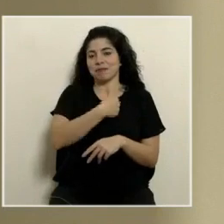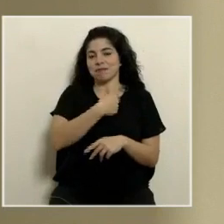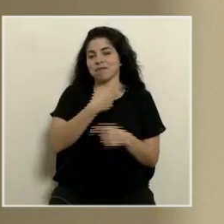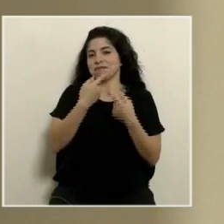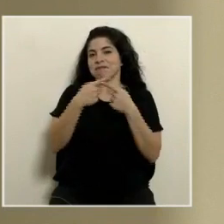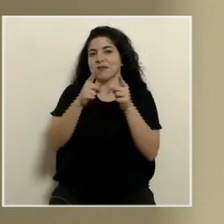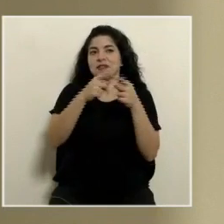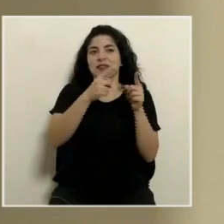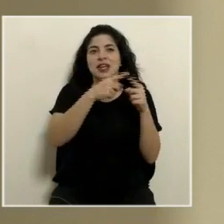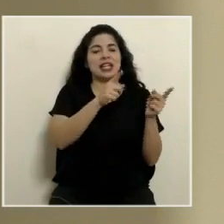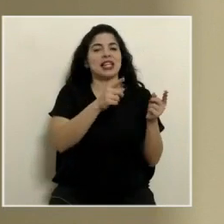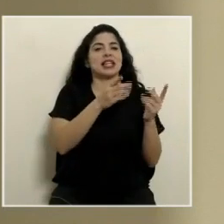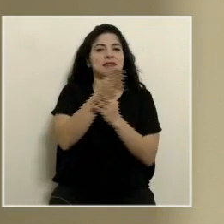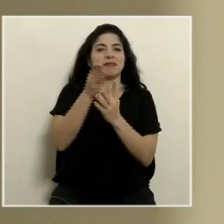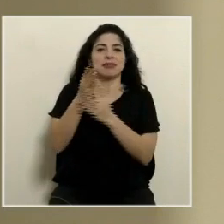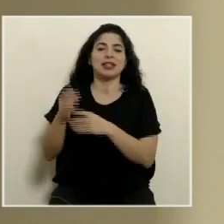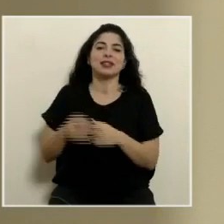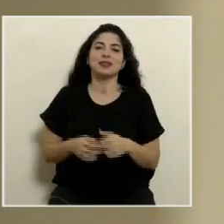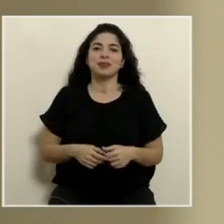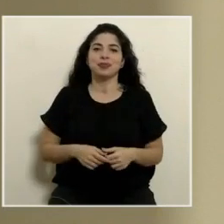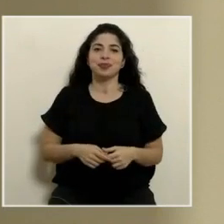diferentes medios.